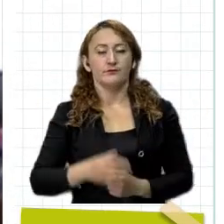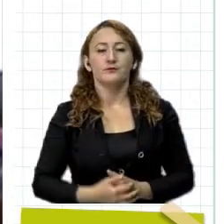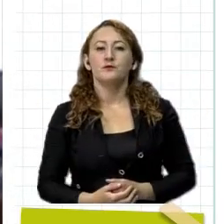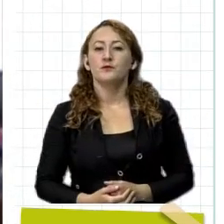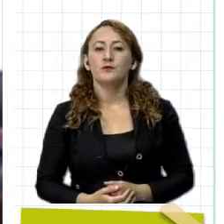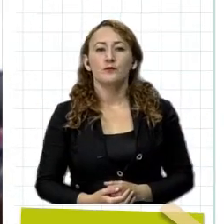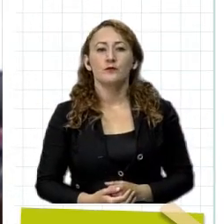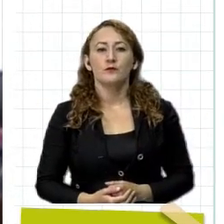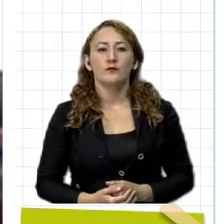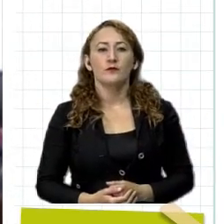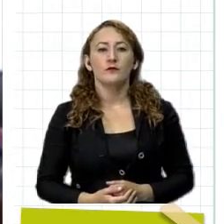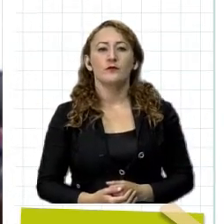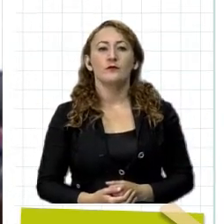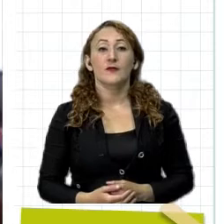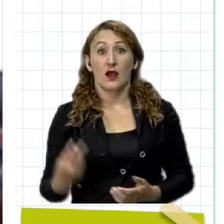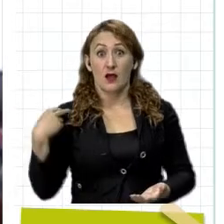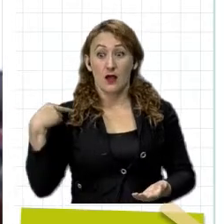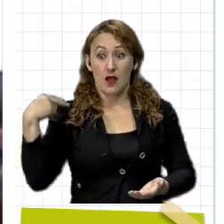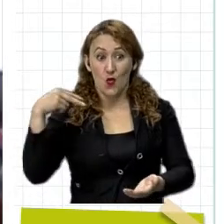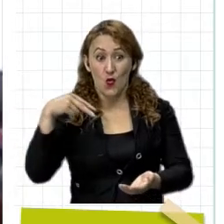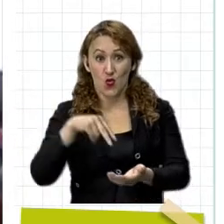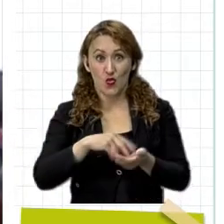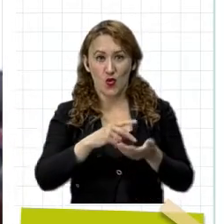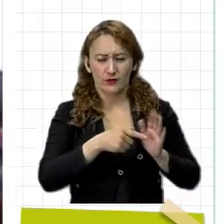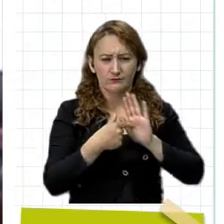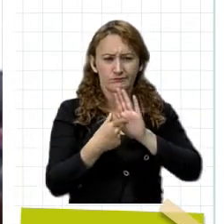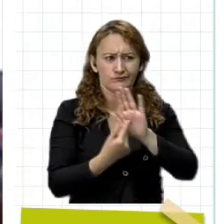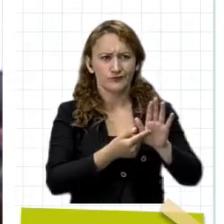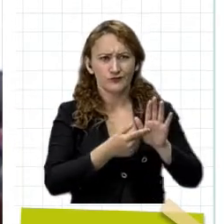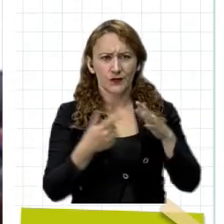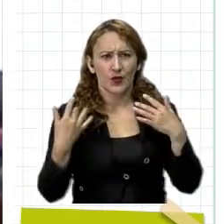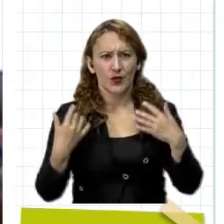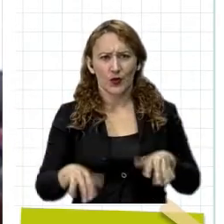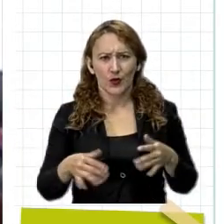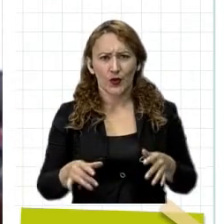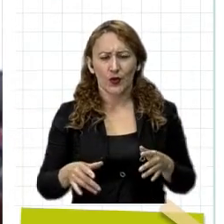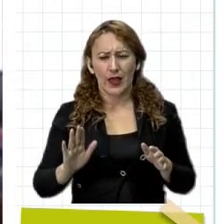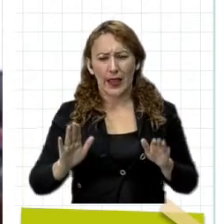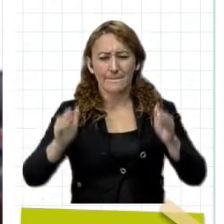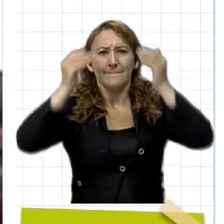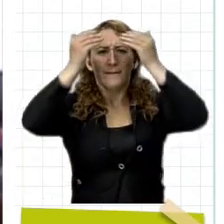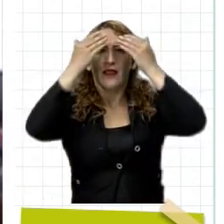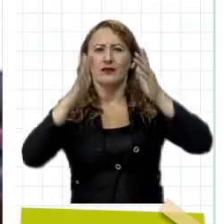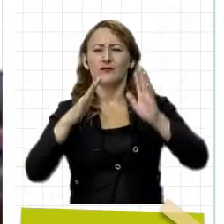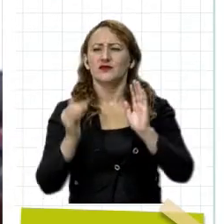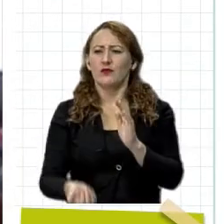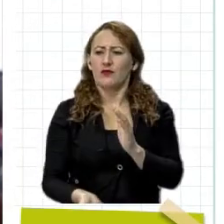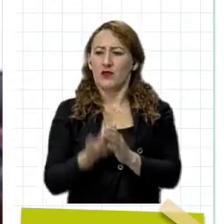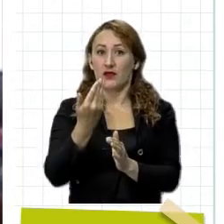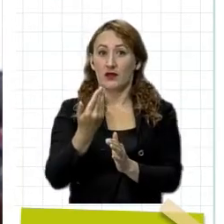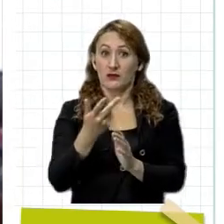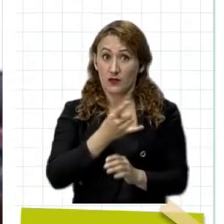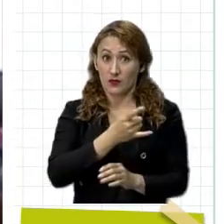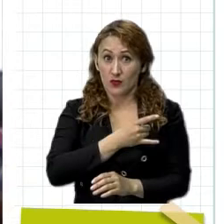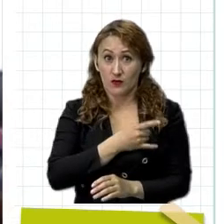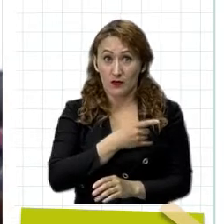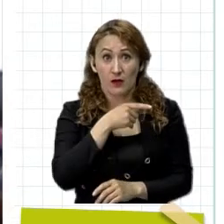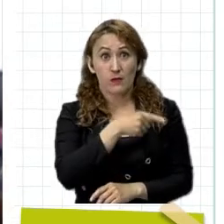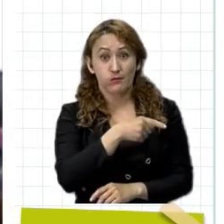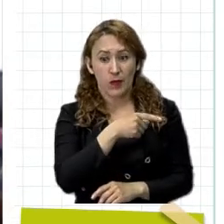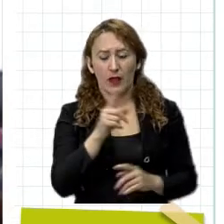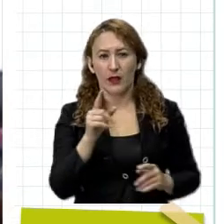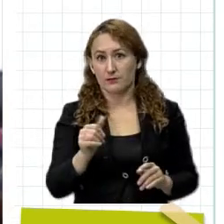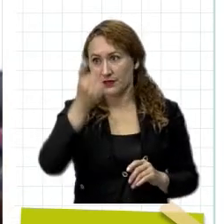Estos autores, entre otros, mostraron cómo, en el marco del paradigma de la modernidad, la universidad había privilegiado